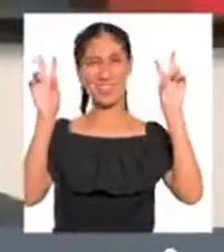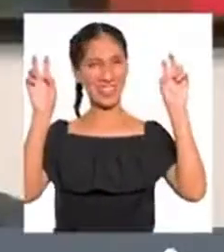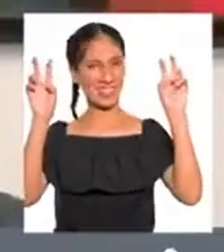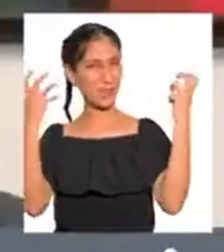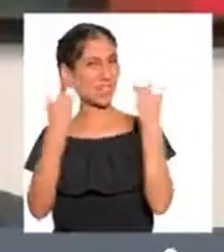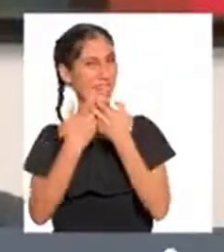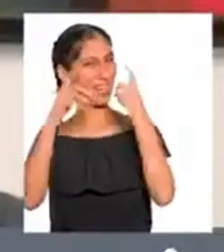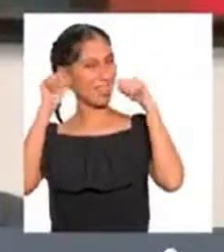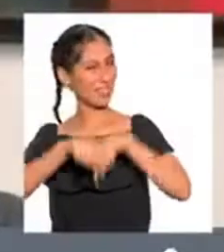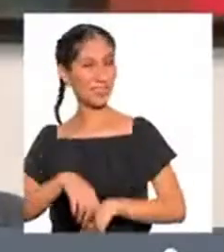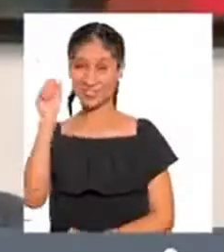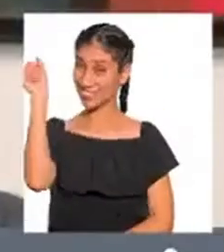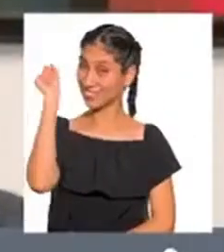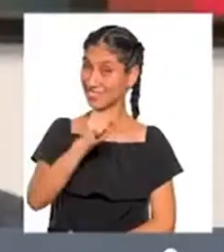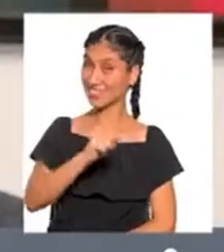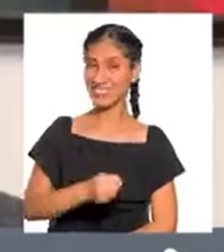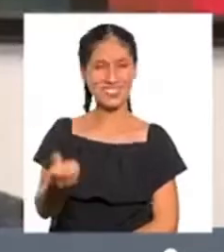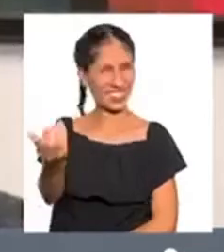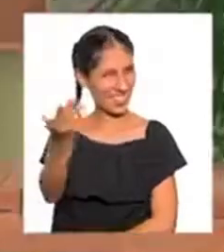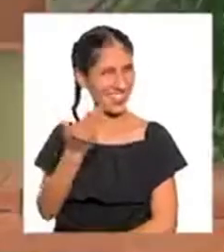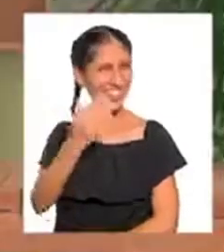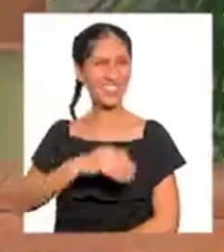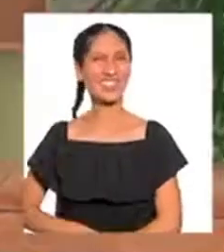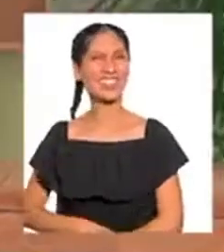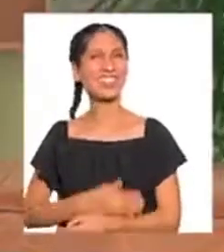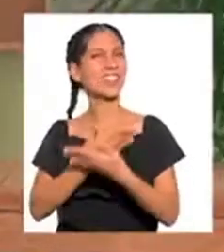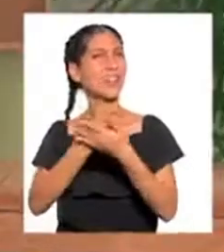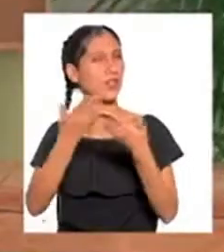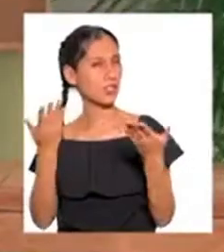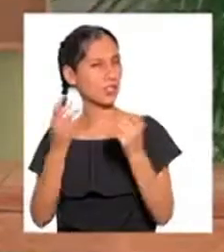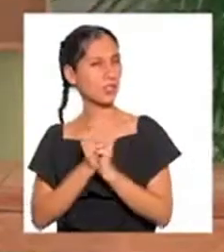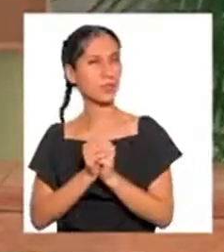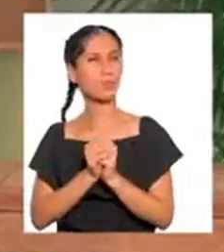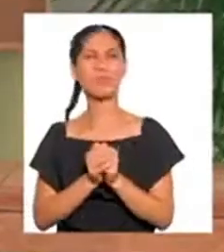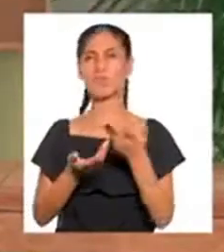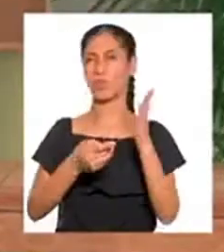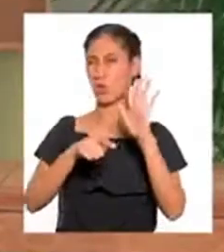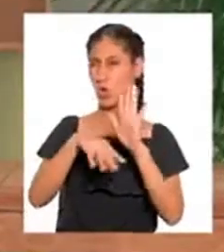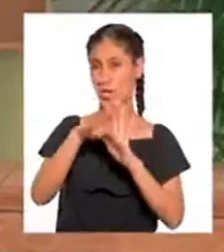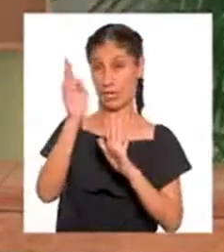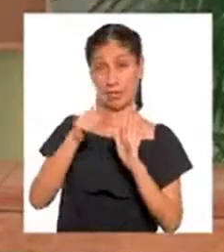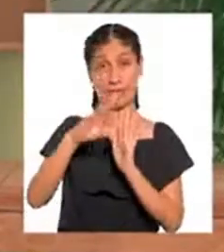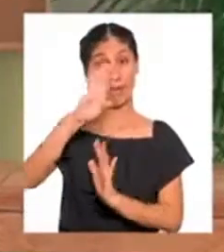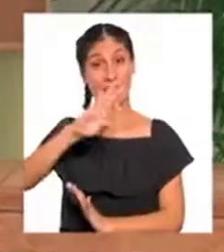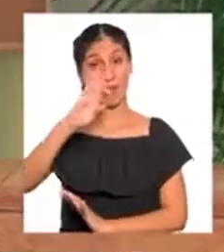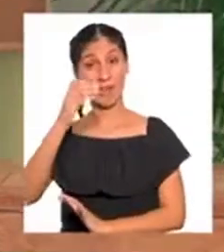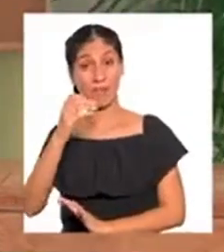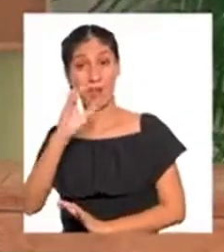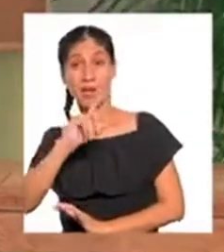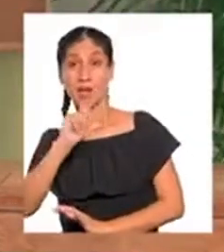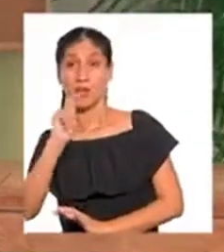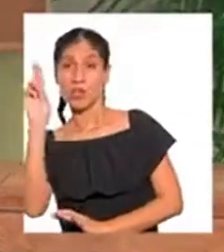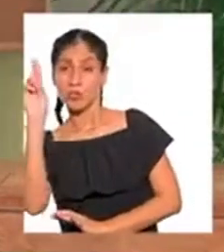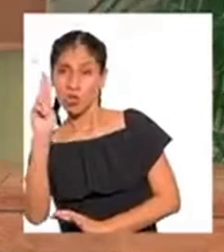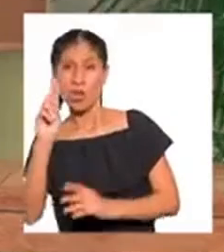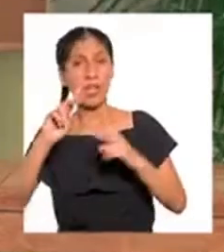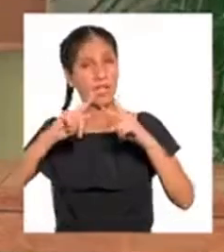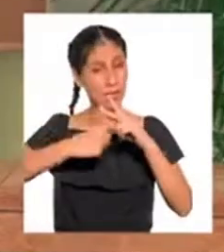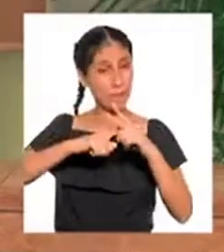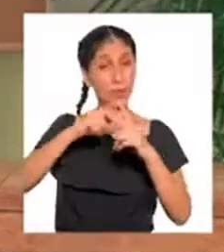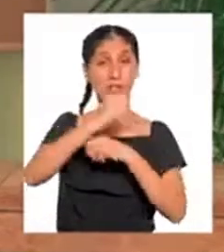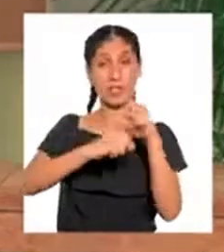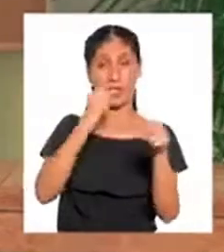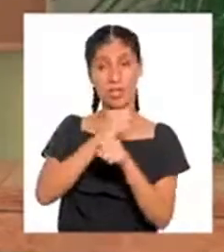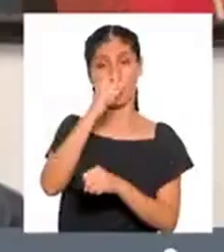de hoy. Claro que sí. Adelante. ¿Cuál crees que fue el principal factor que dio origen a las epidemias que se dieron entre